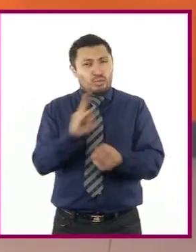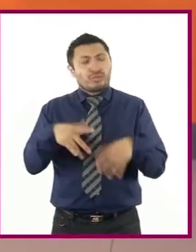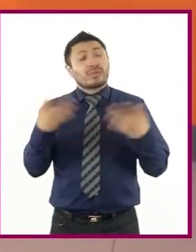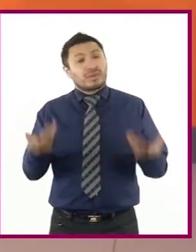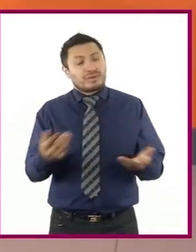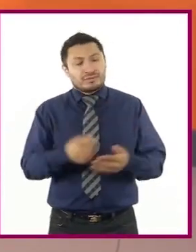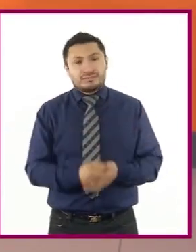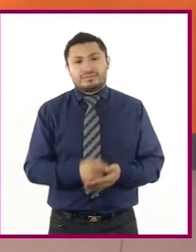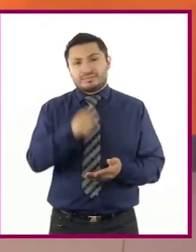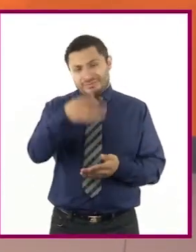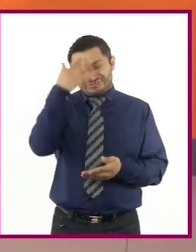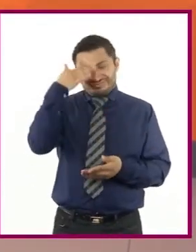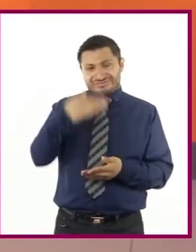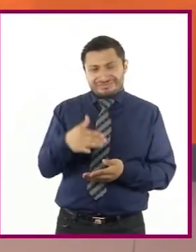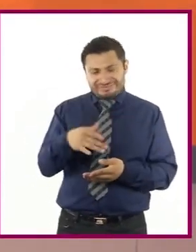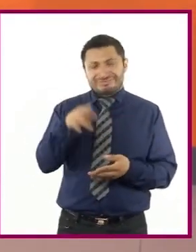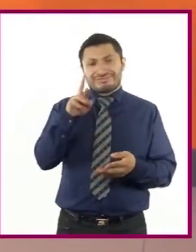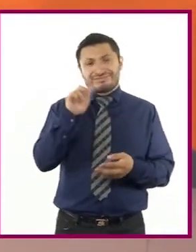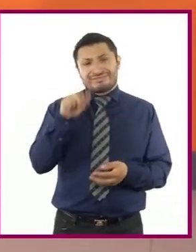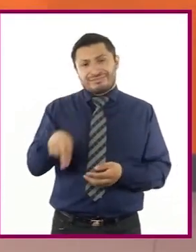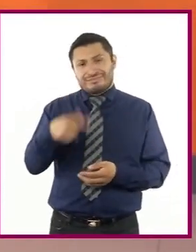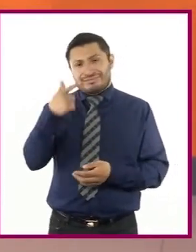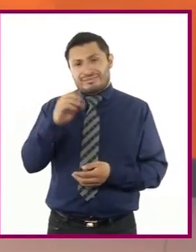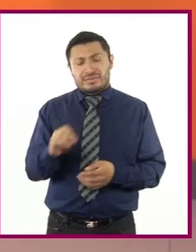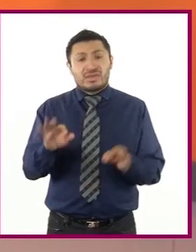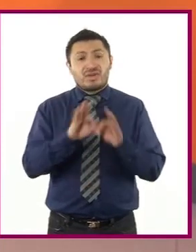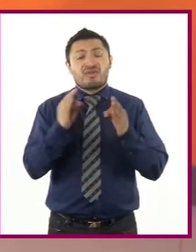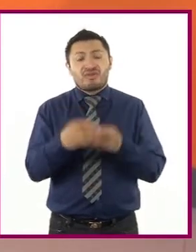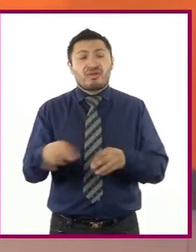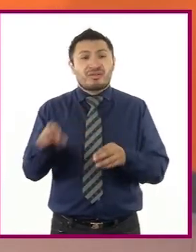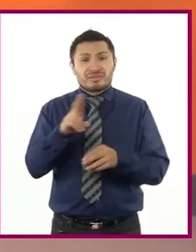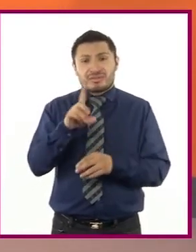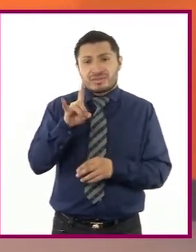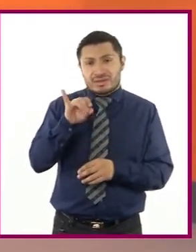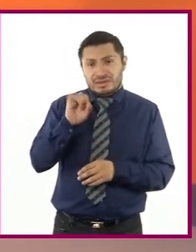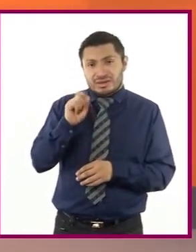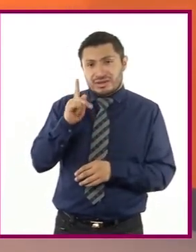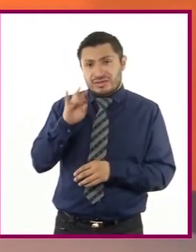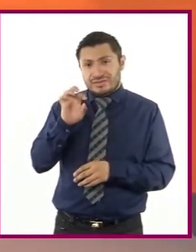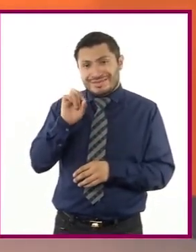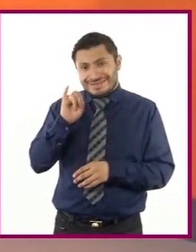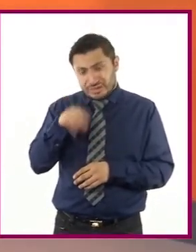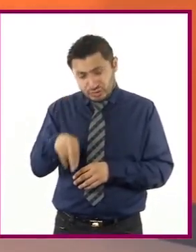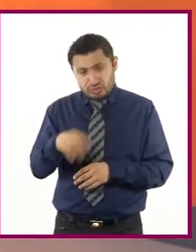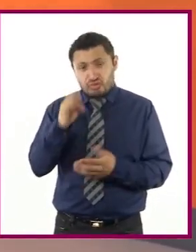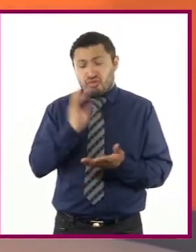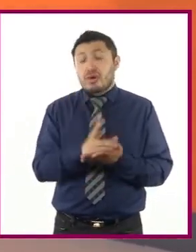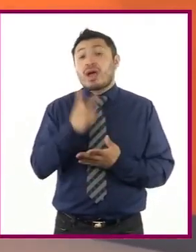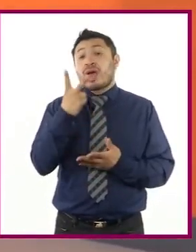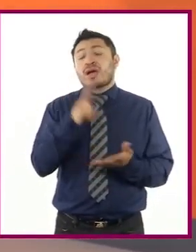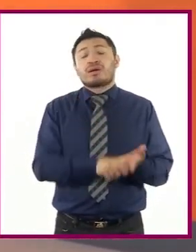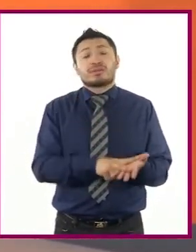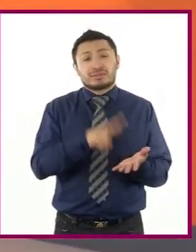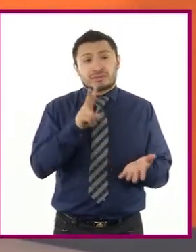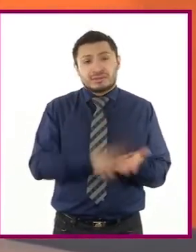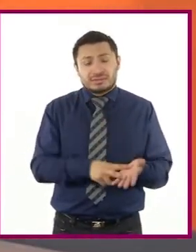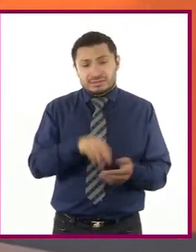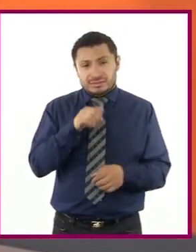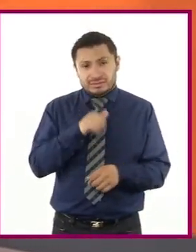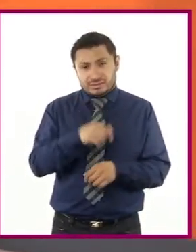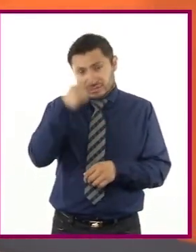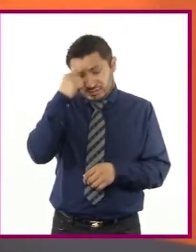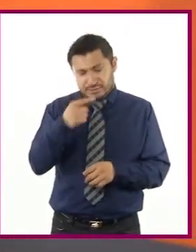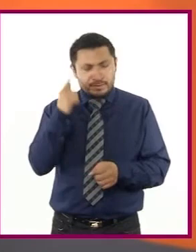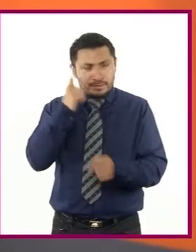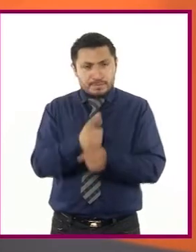Como saben, el rango es una medida de dispersión que únicamente considera dos valores para determinar la dispersión en